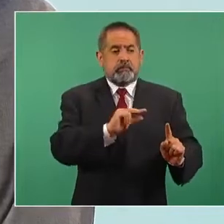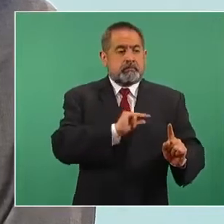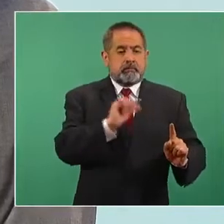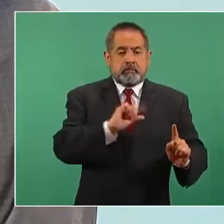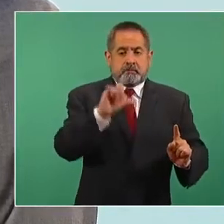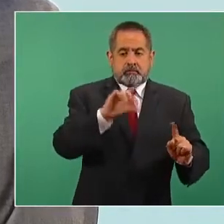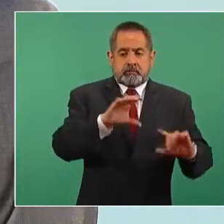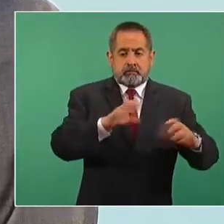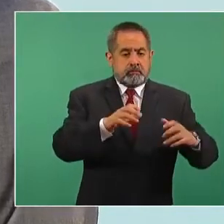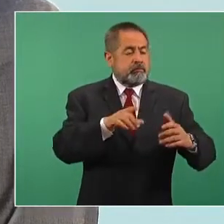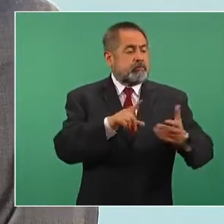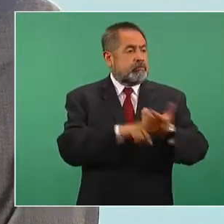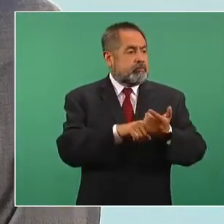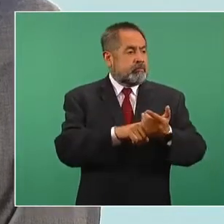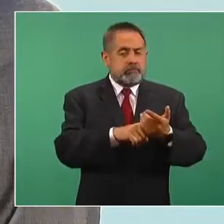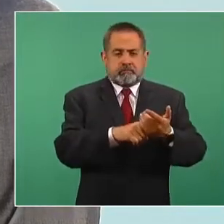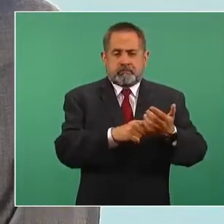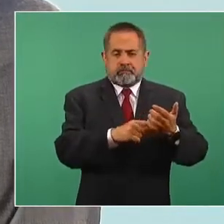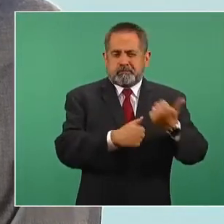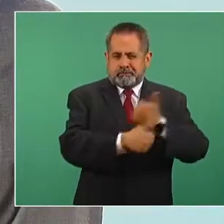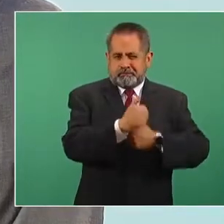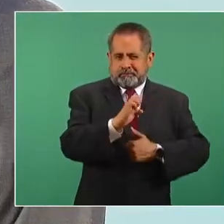especializado en competencia económica,